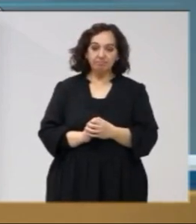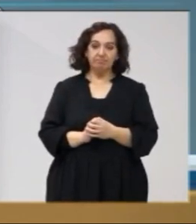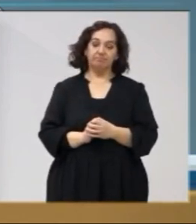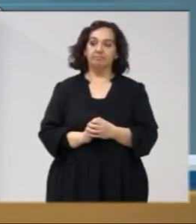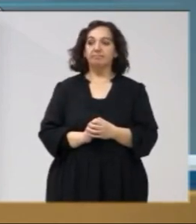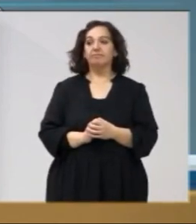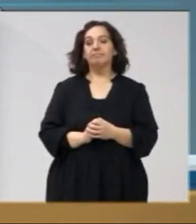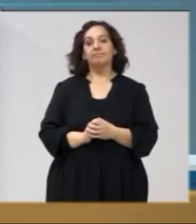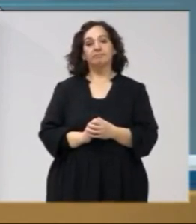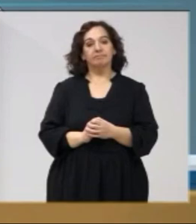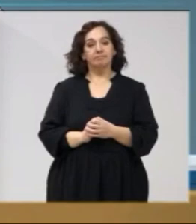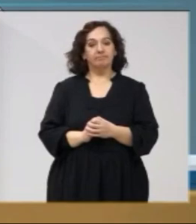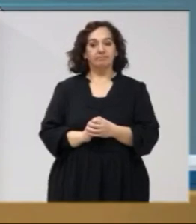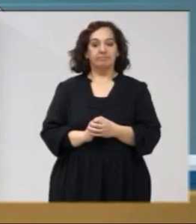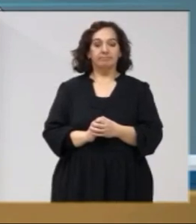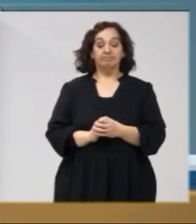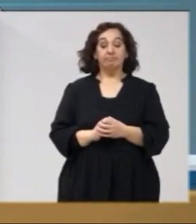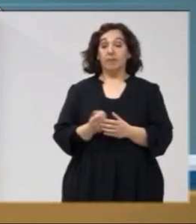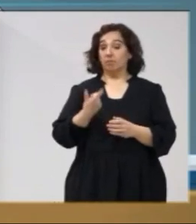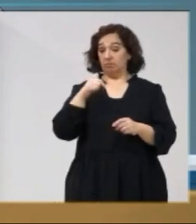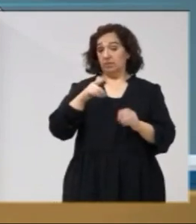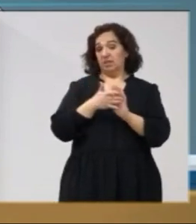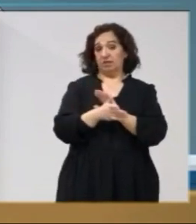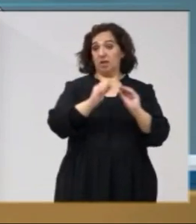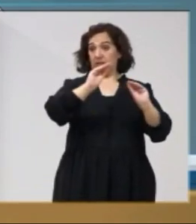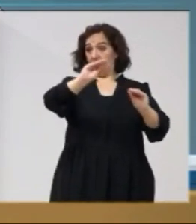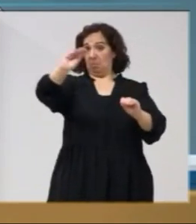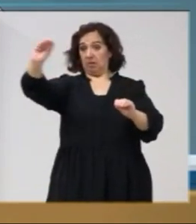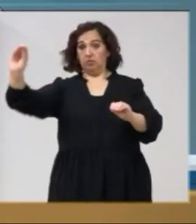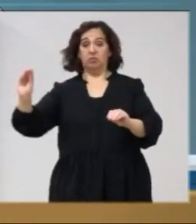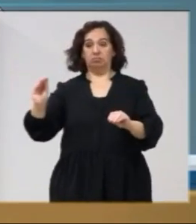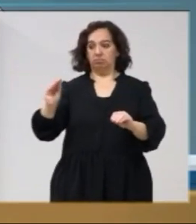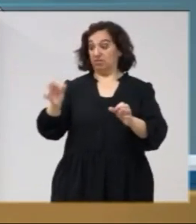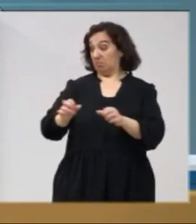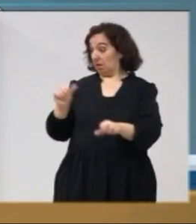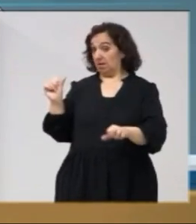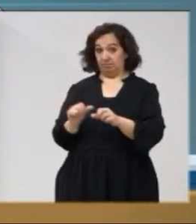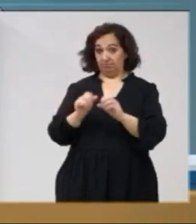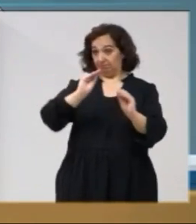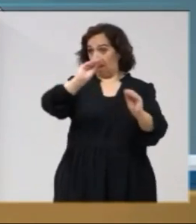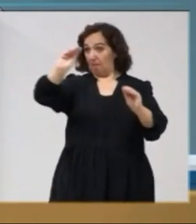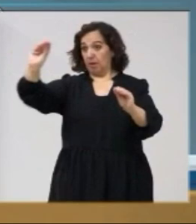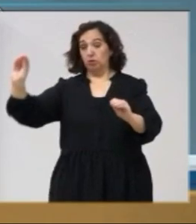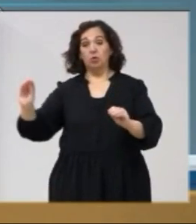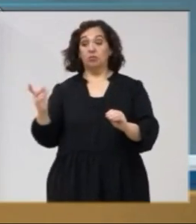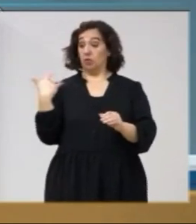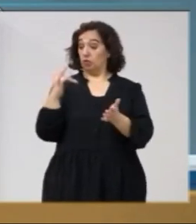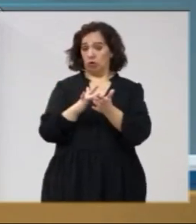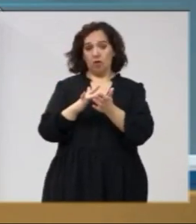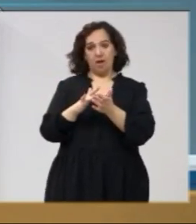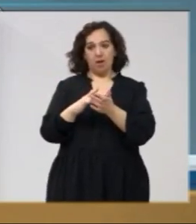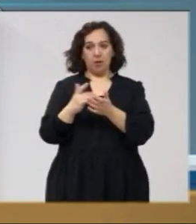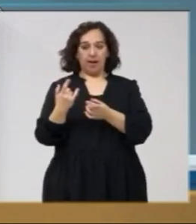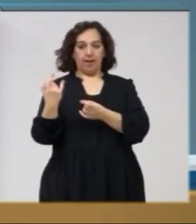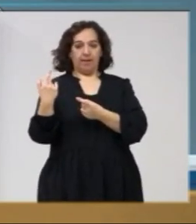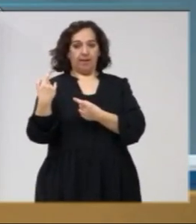y esto es un llamamiento que yo siempre le hago, ¿no? Yo fui en su día tentado, ¿quién